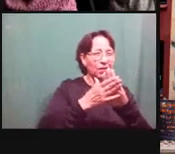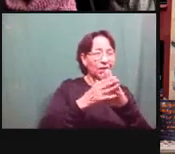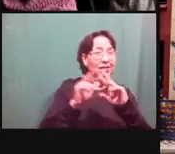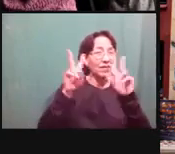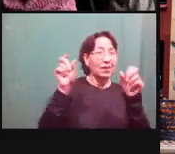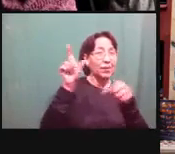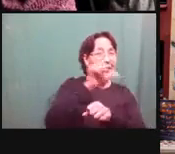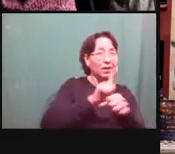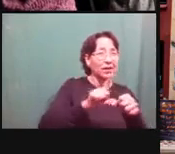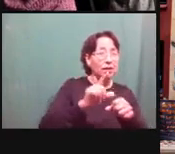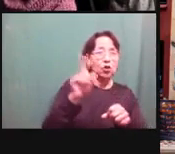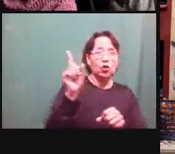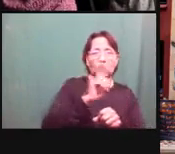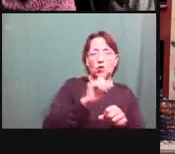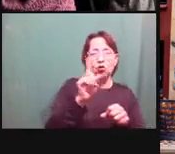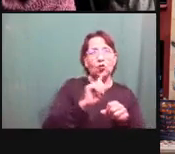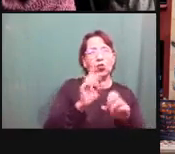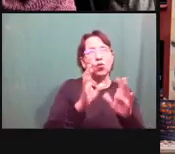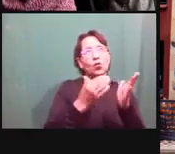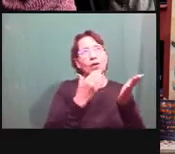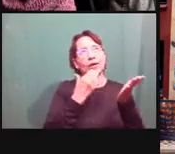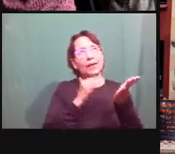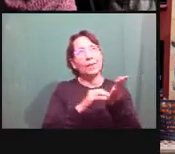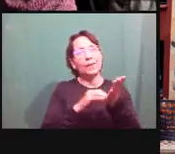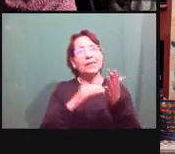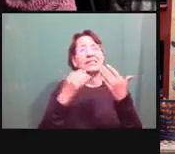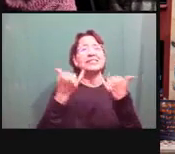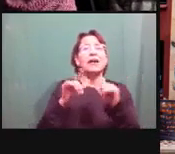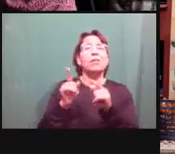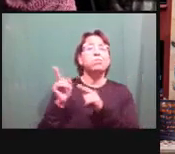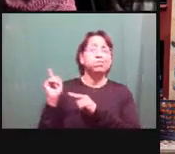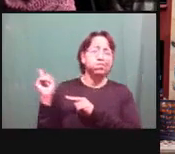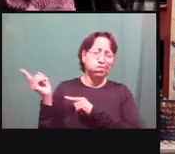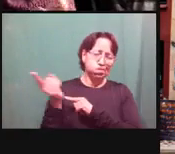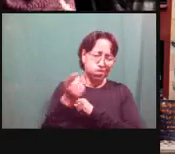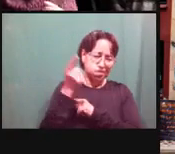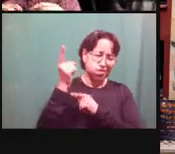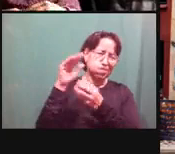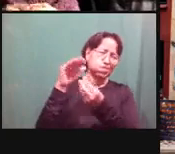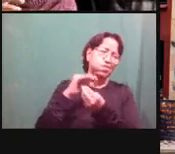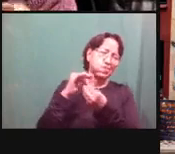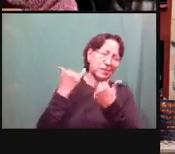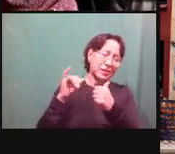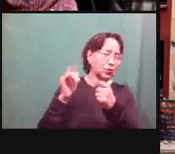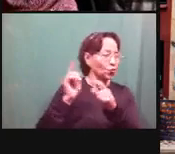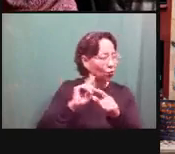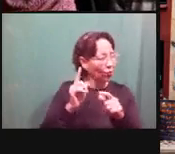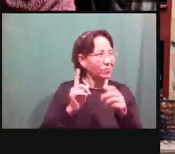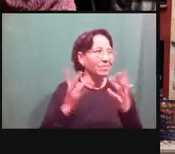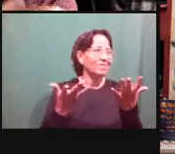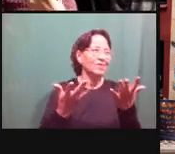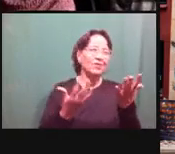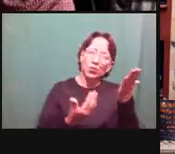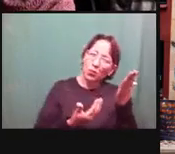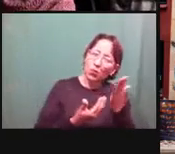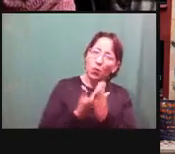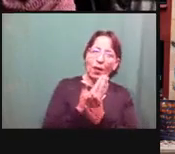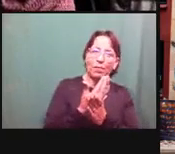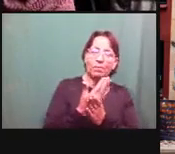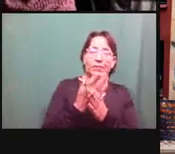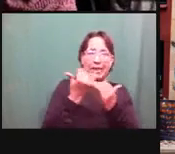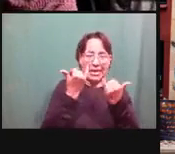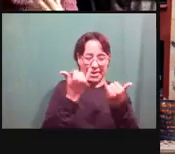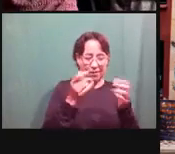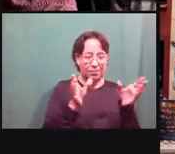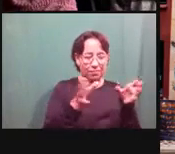no necesariamente desde lo que ya está, ¿no?, entendido como patrimonio. Entonces, así también vamos conformando lo que llamamos